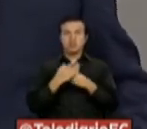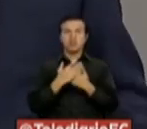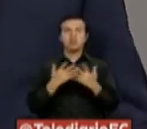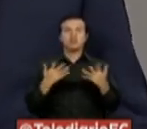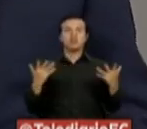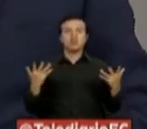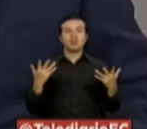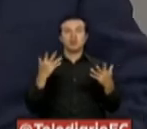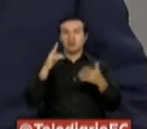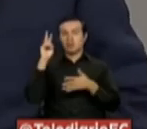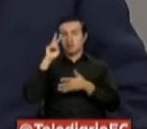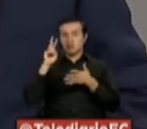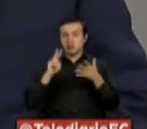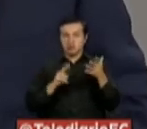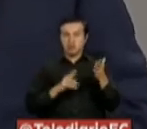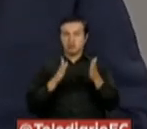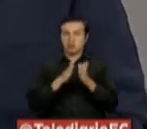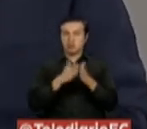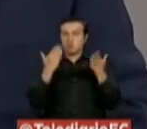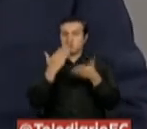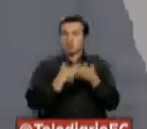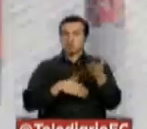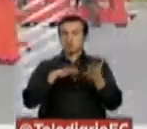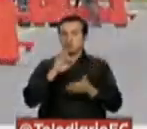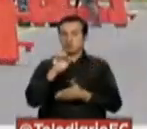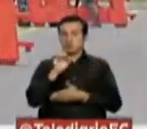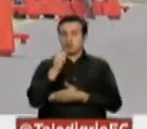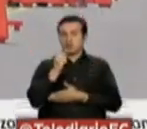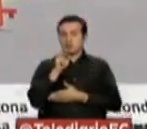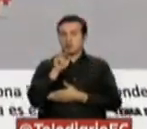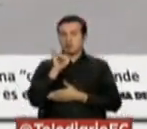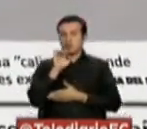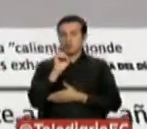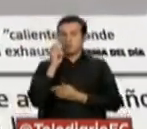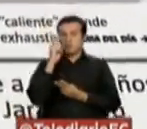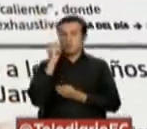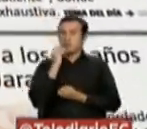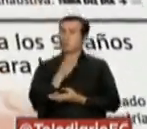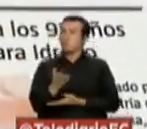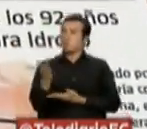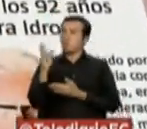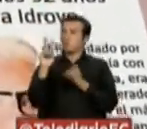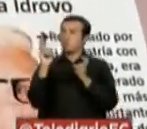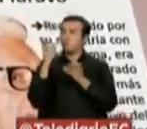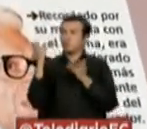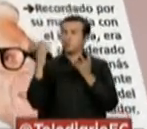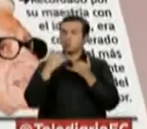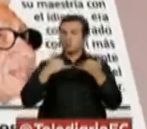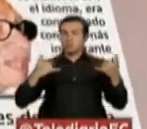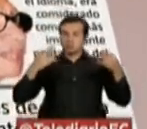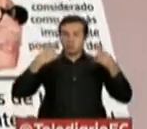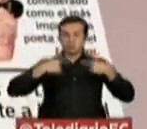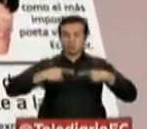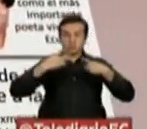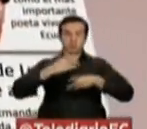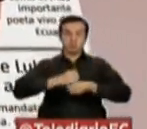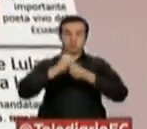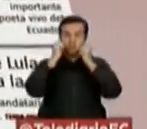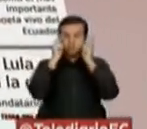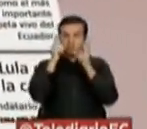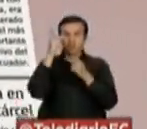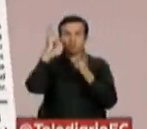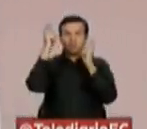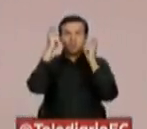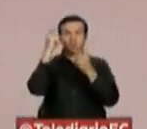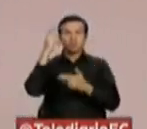televidentes la lectura de diario El Telégrafo. En esta jornada, El Telégrafo destaca en su portada: frontera resguardada, los